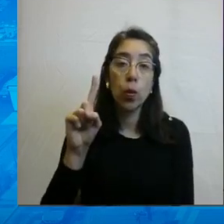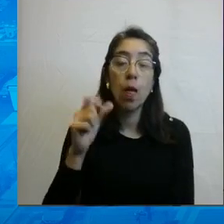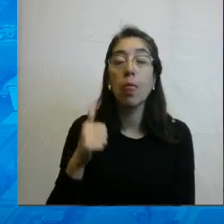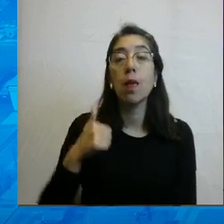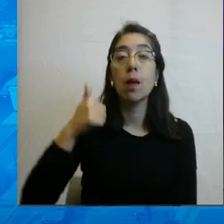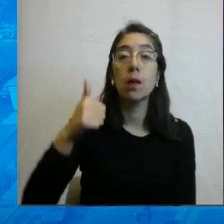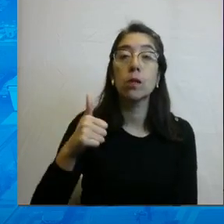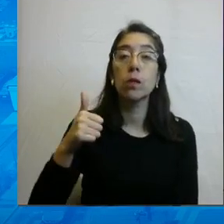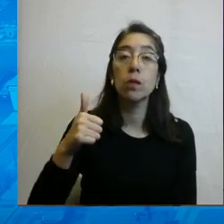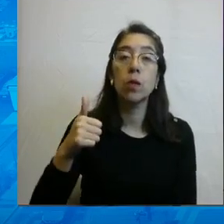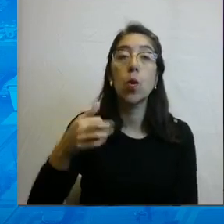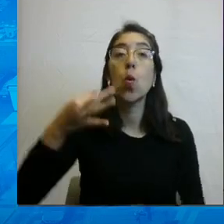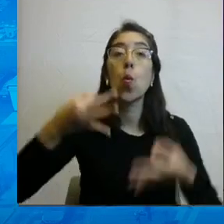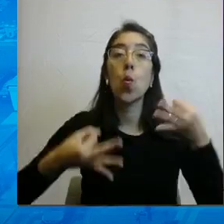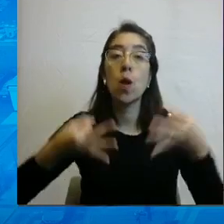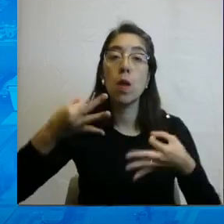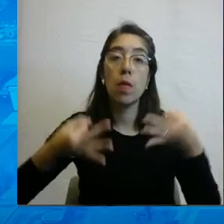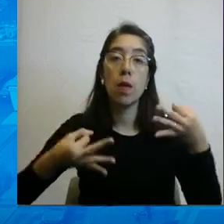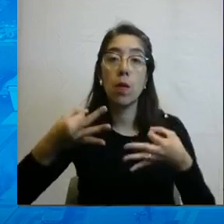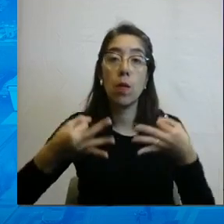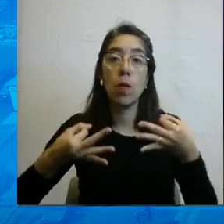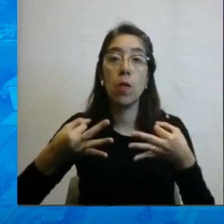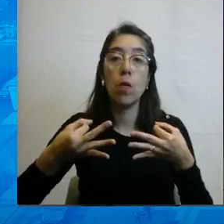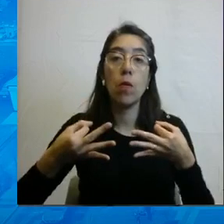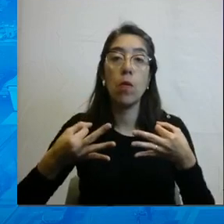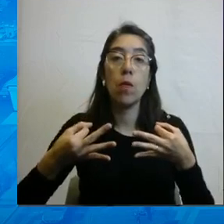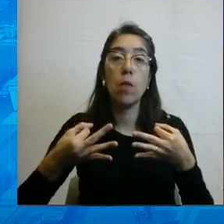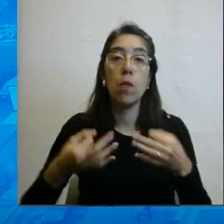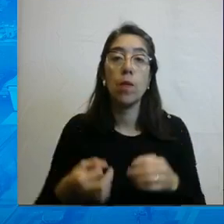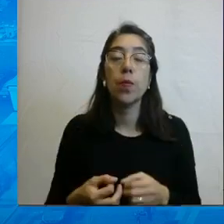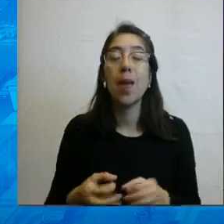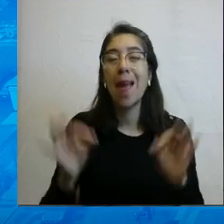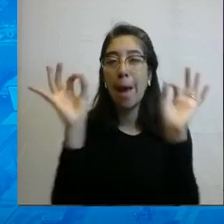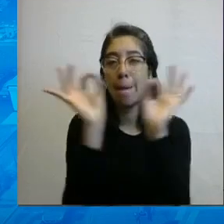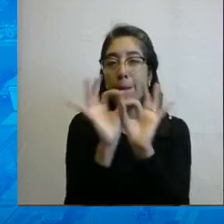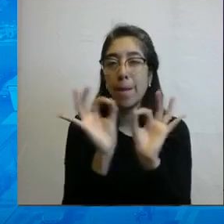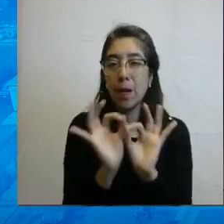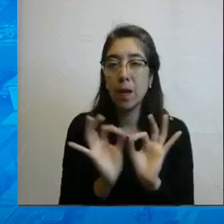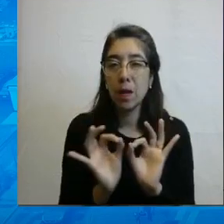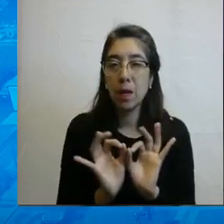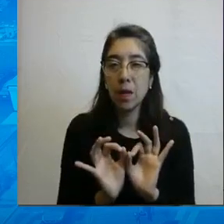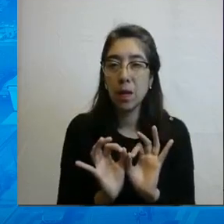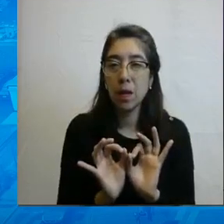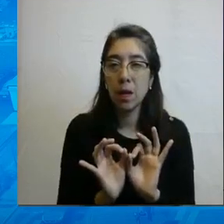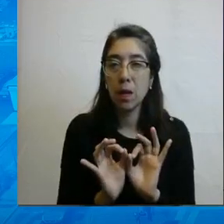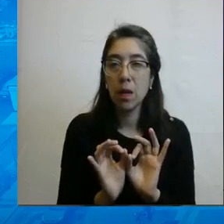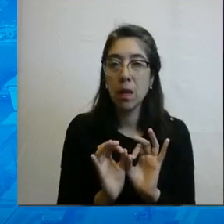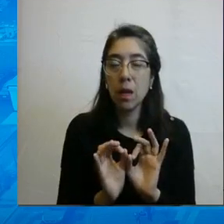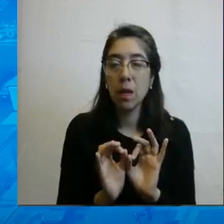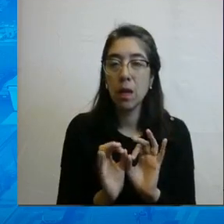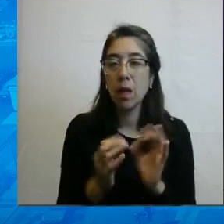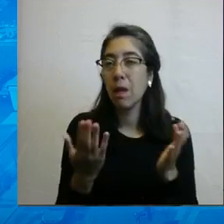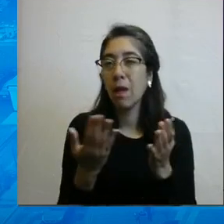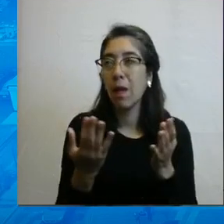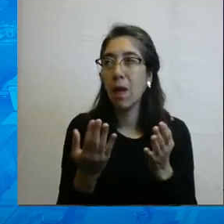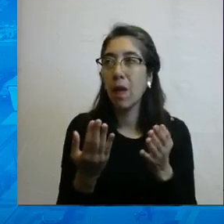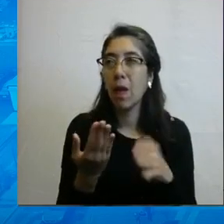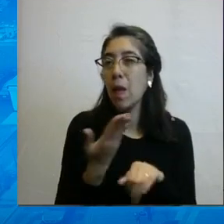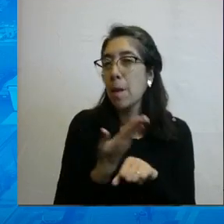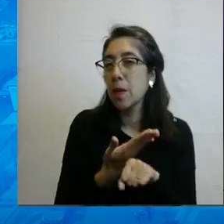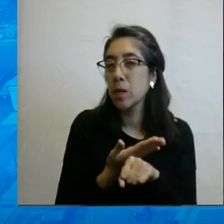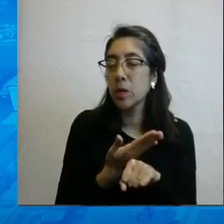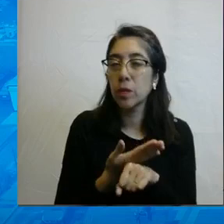director jurídico para que nos explique en qué consiste esta solicitud. Muchas